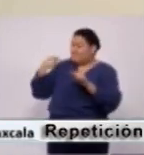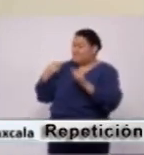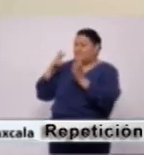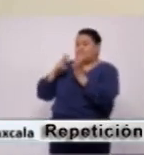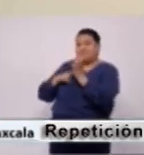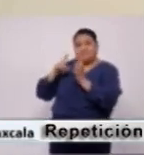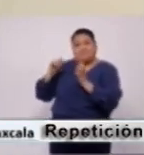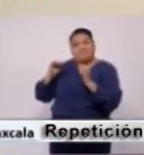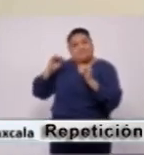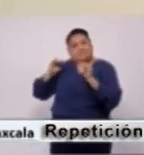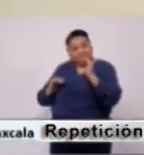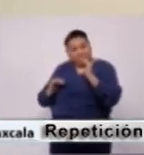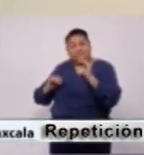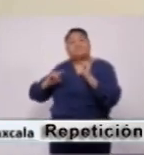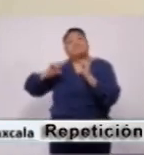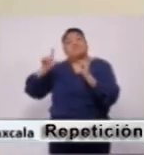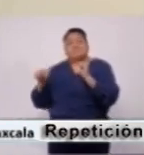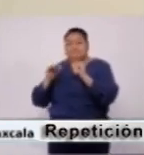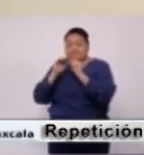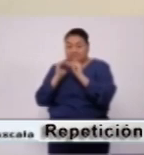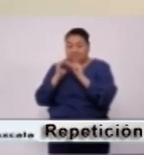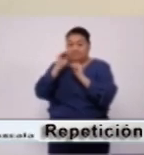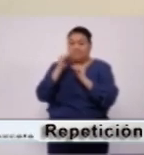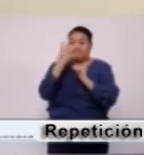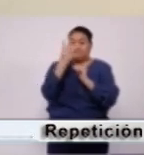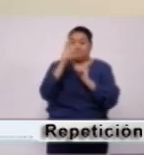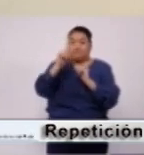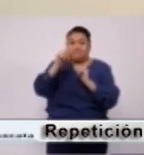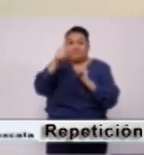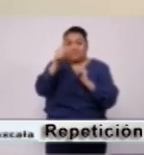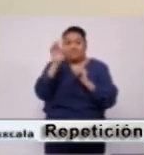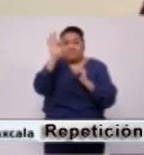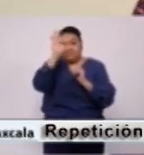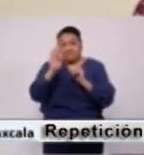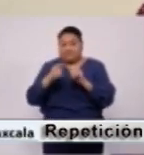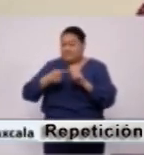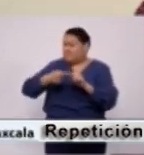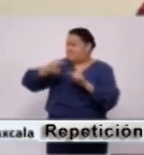y 4.6% si comparamos con 2018.